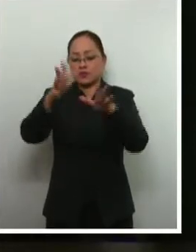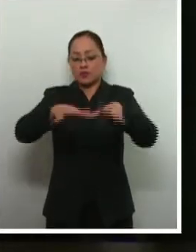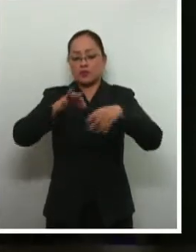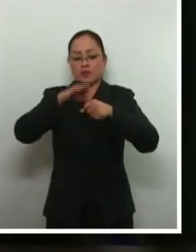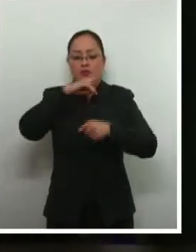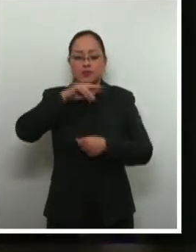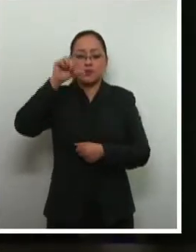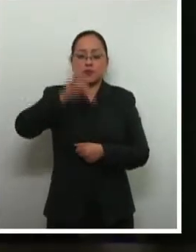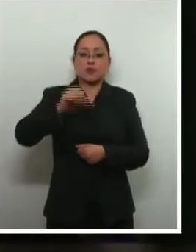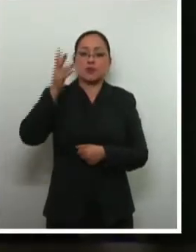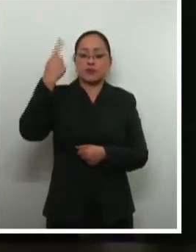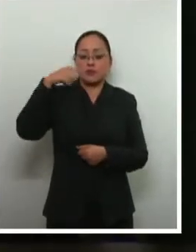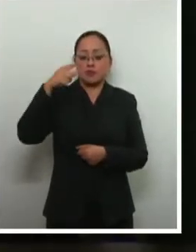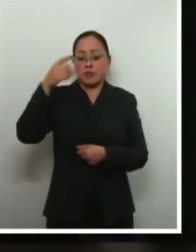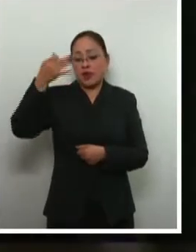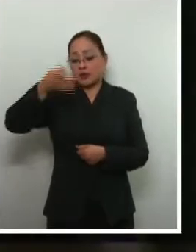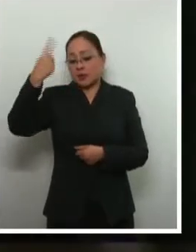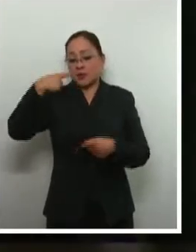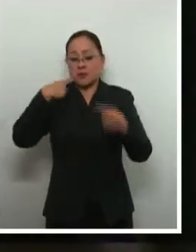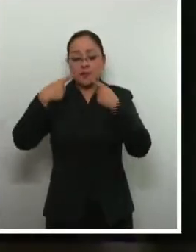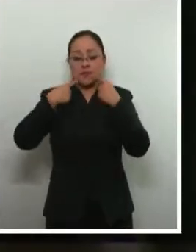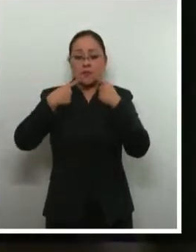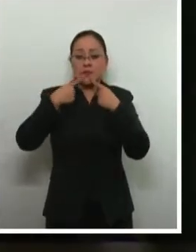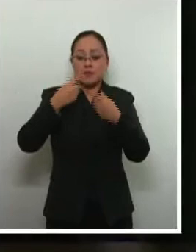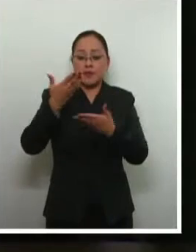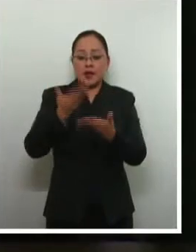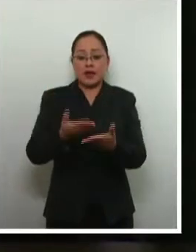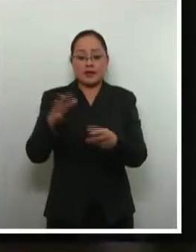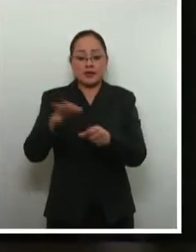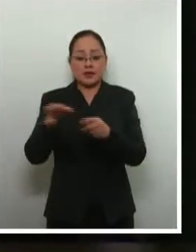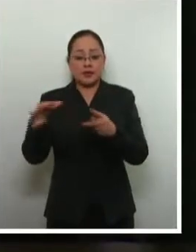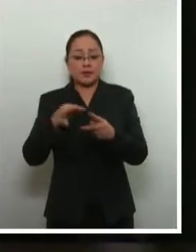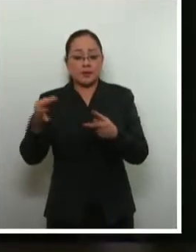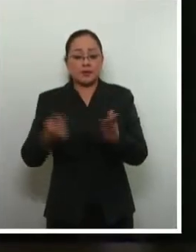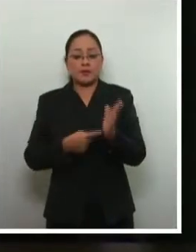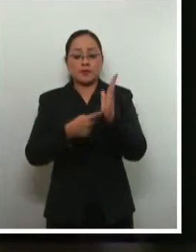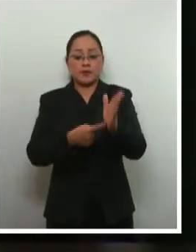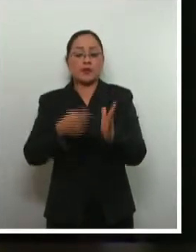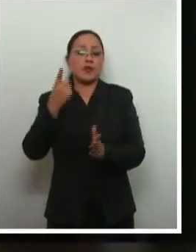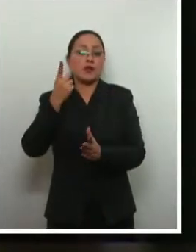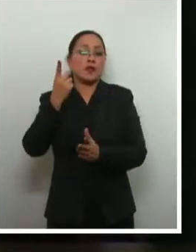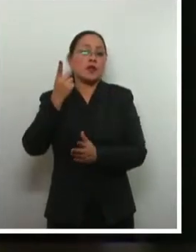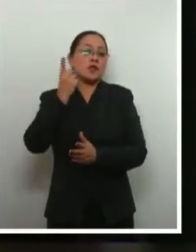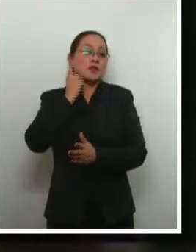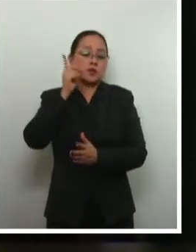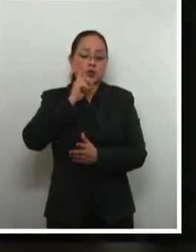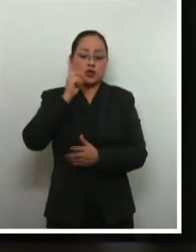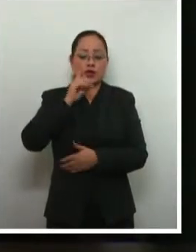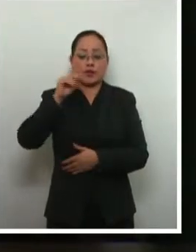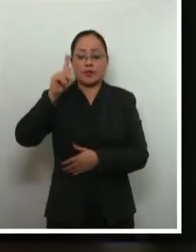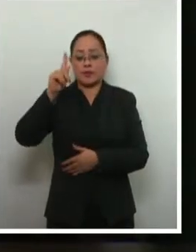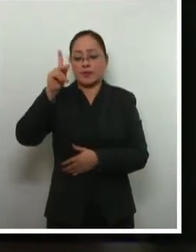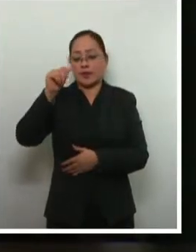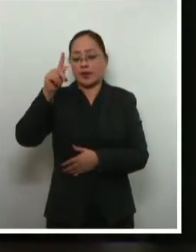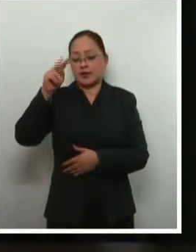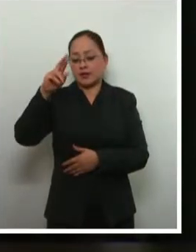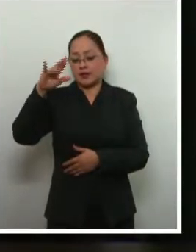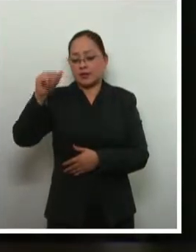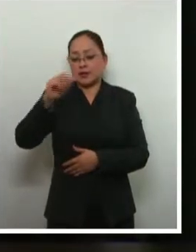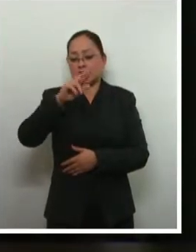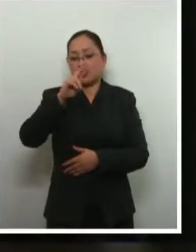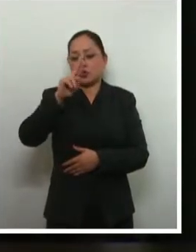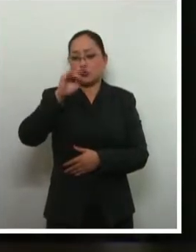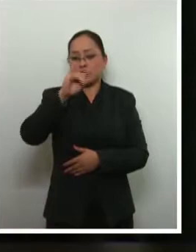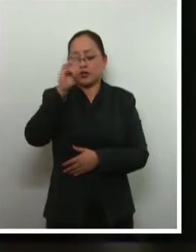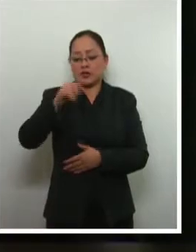a discusión la reserva presentada por la diputada Patricia Ruiz Anchondo para eliminar el